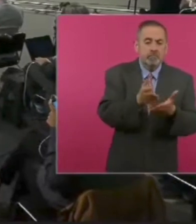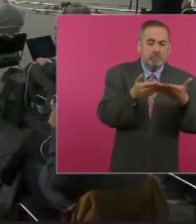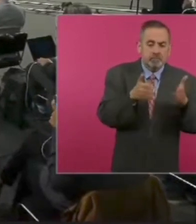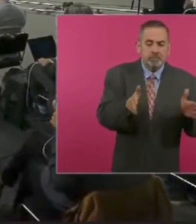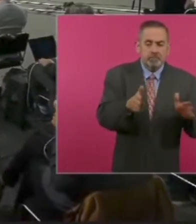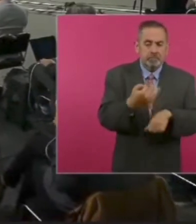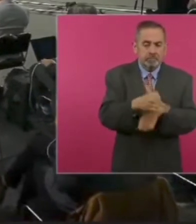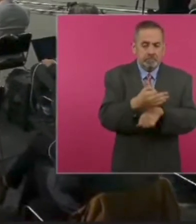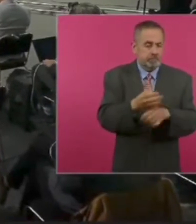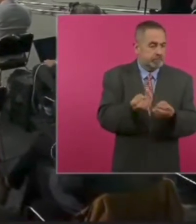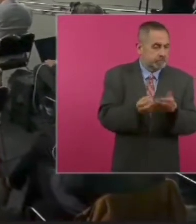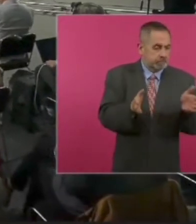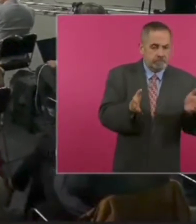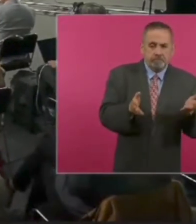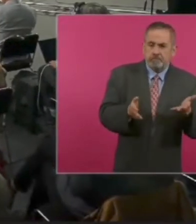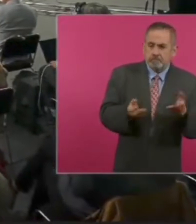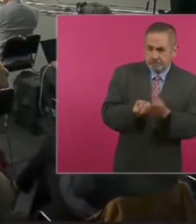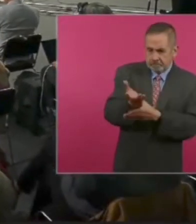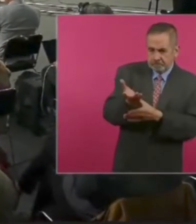libertad condicionada, que